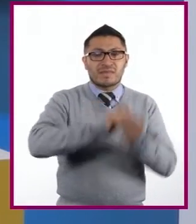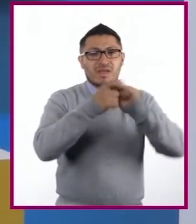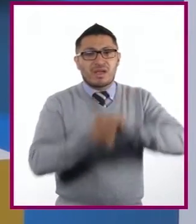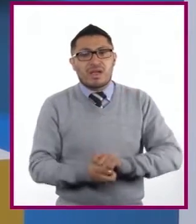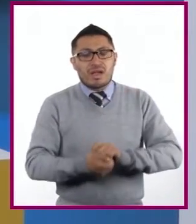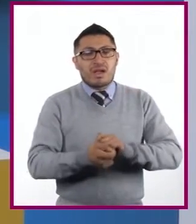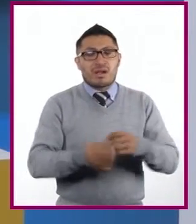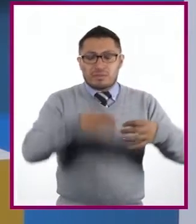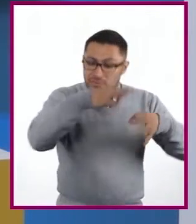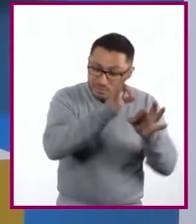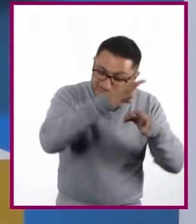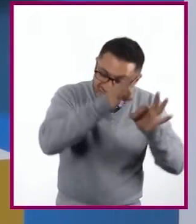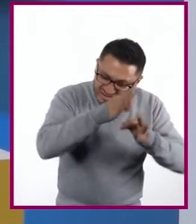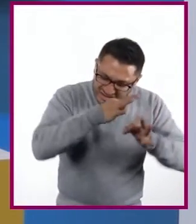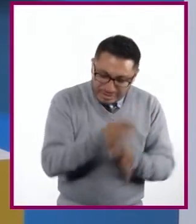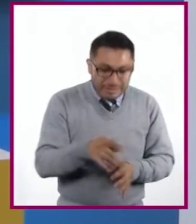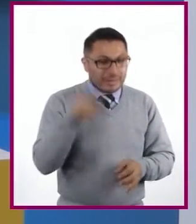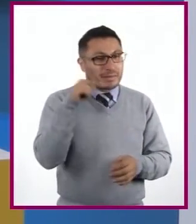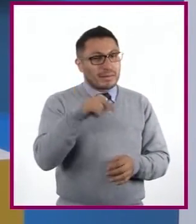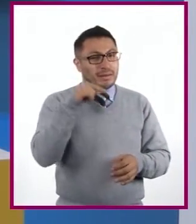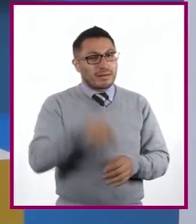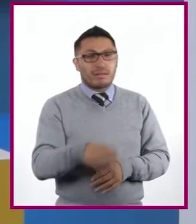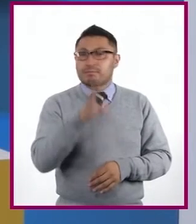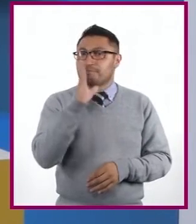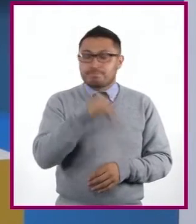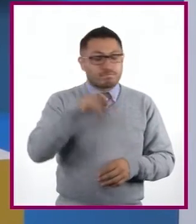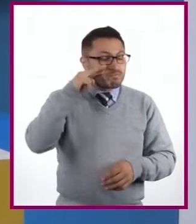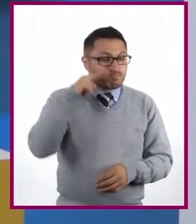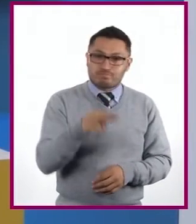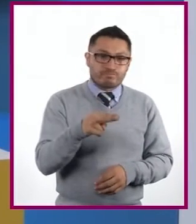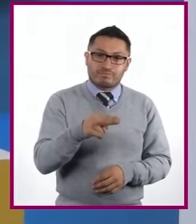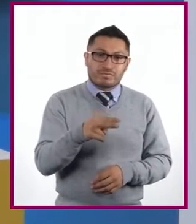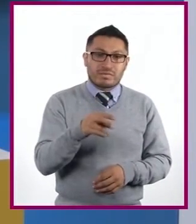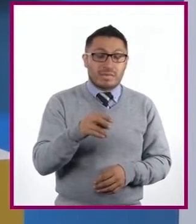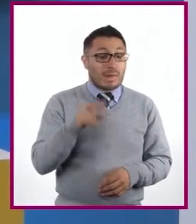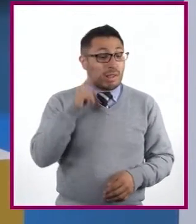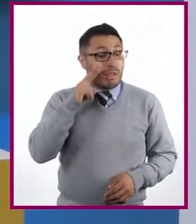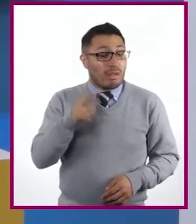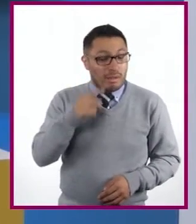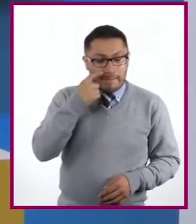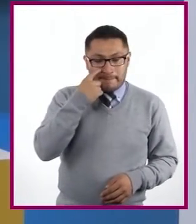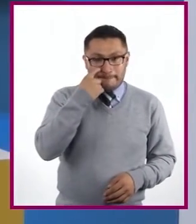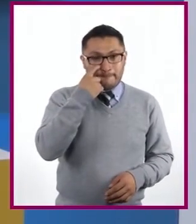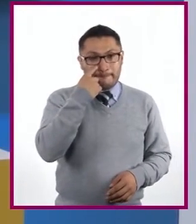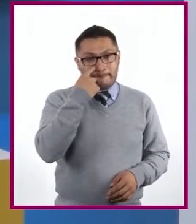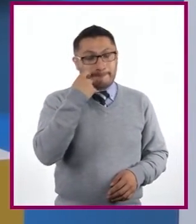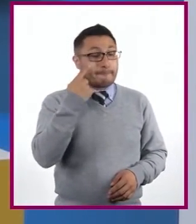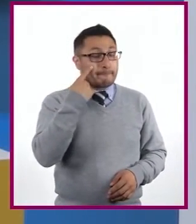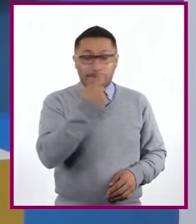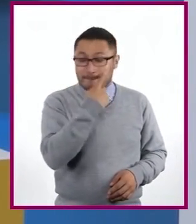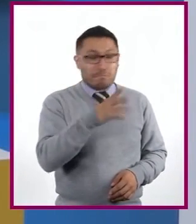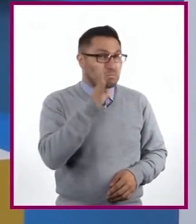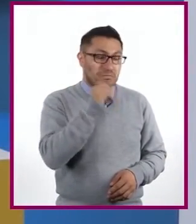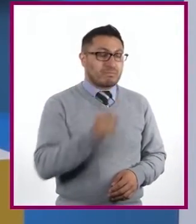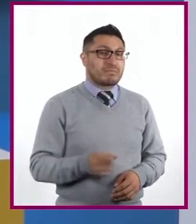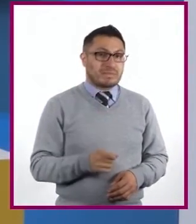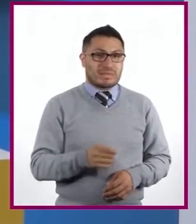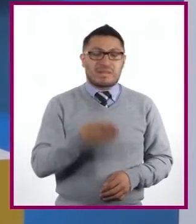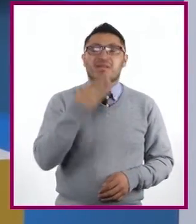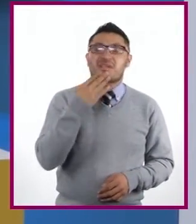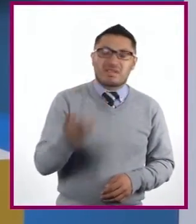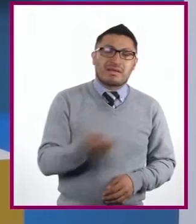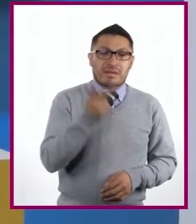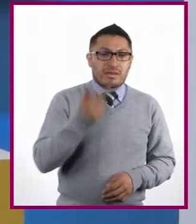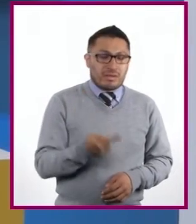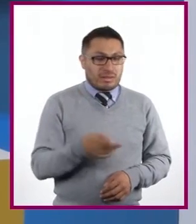mundo microscópico? Ahí donde no podemos ver las cosas solo con nuestros ojos. Qué bueno que me haces esa pregunta, Enrique, porque